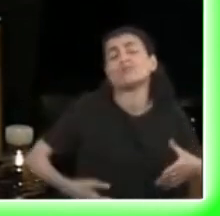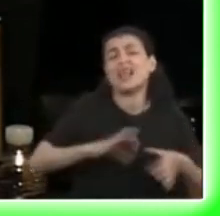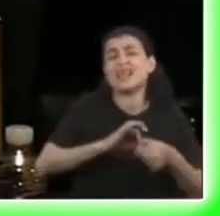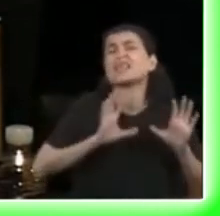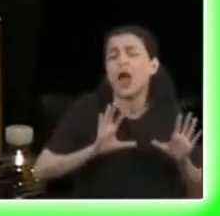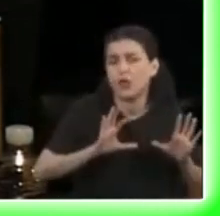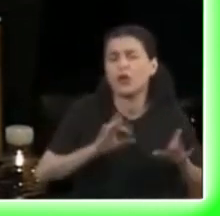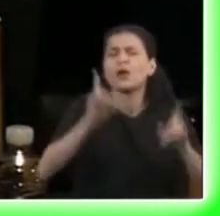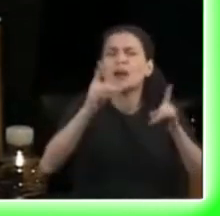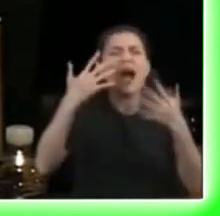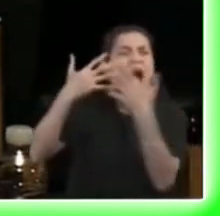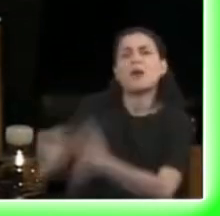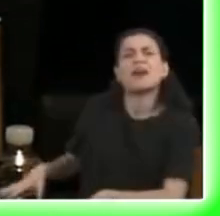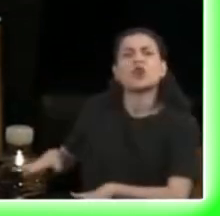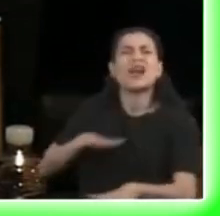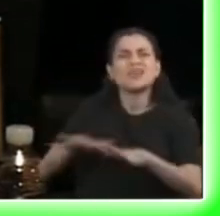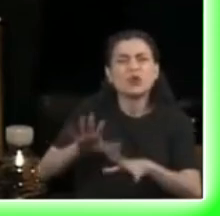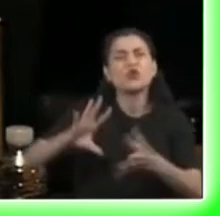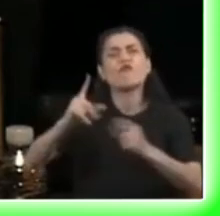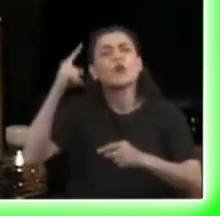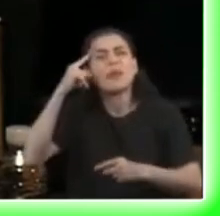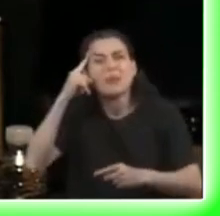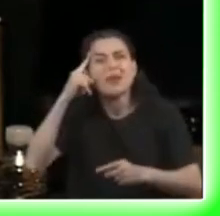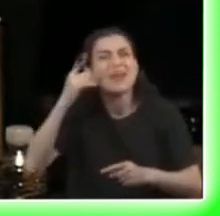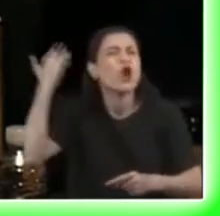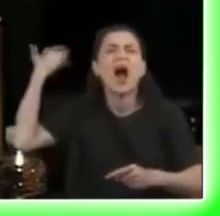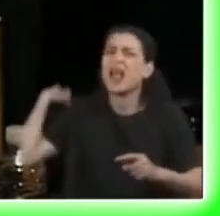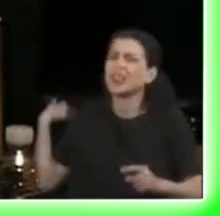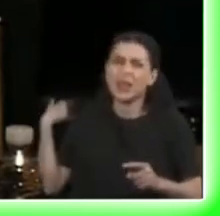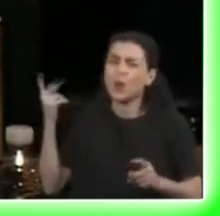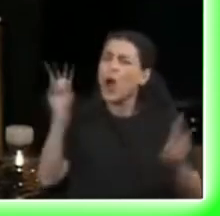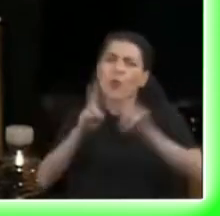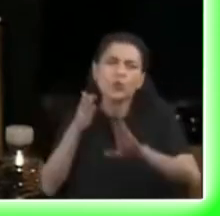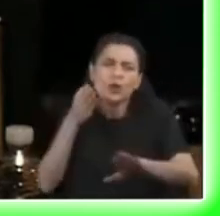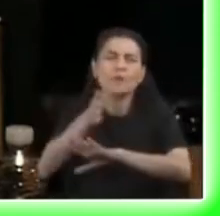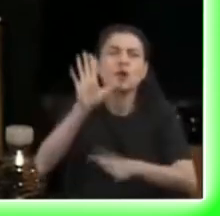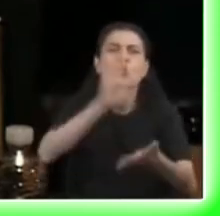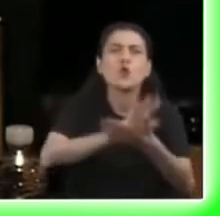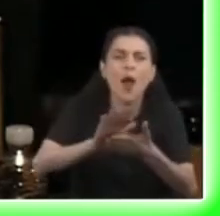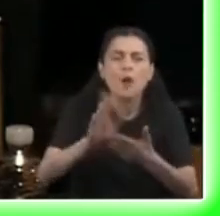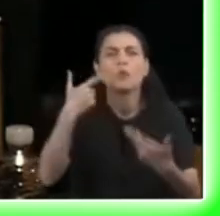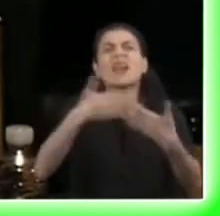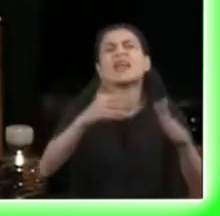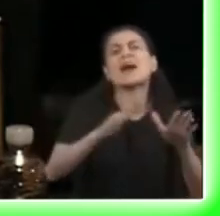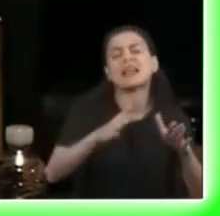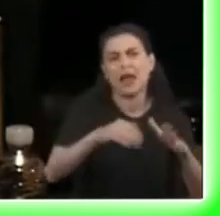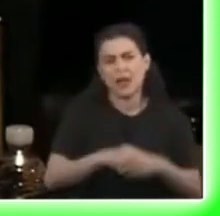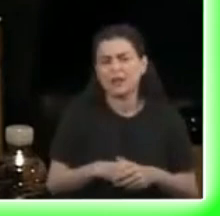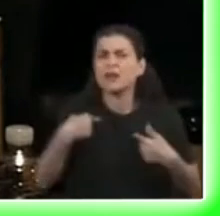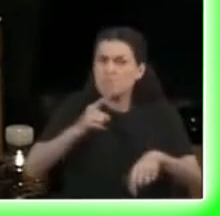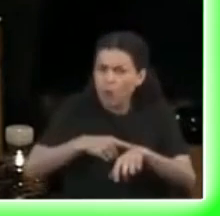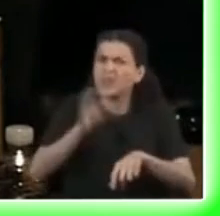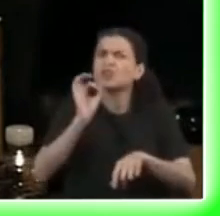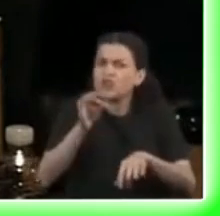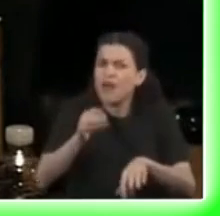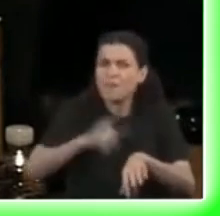había arruinado la vida para asumir el riesgo de la libertad. Incluso sabiendo muy bien lo duro que iba a ser la transición en